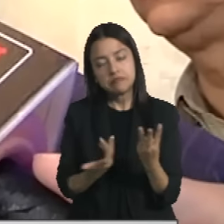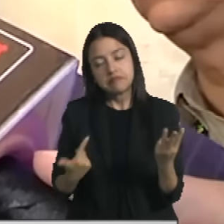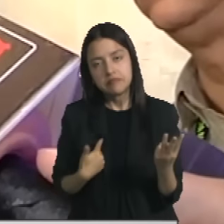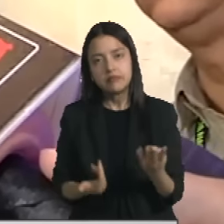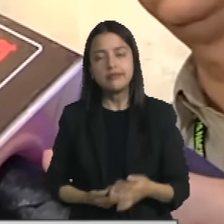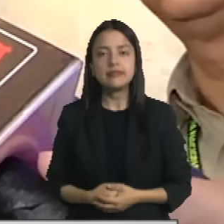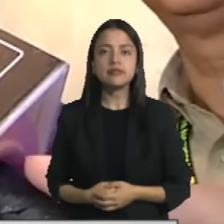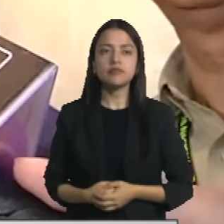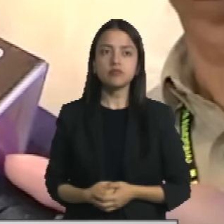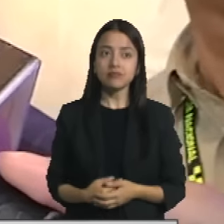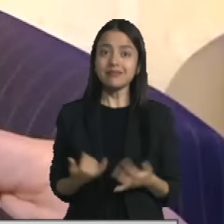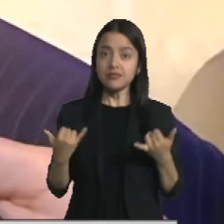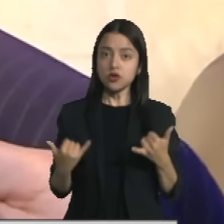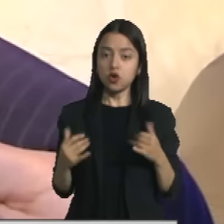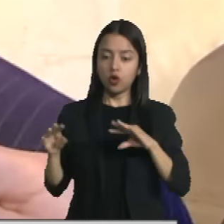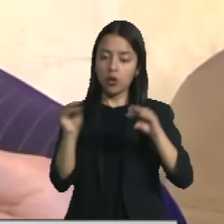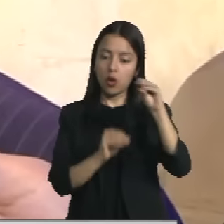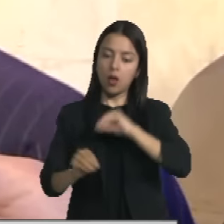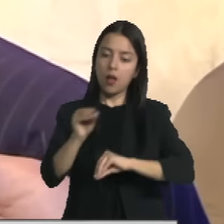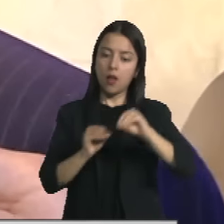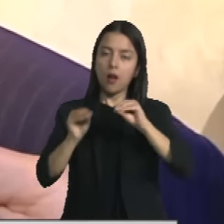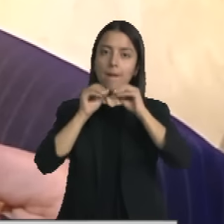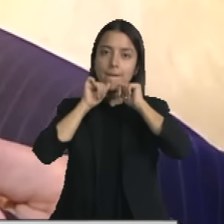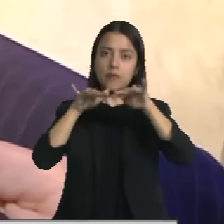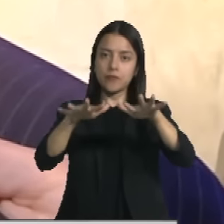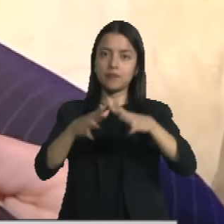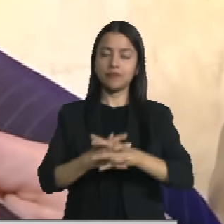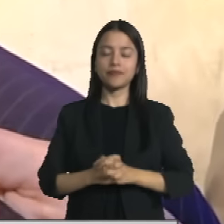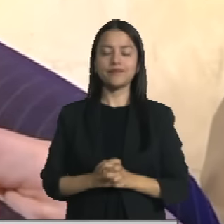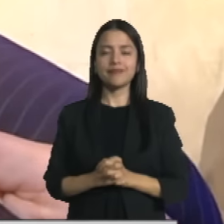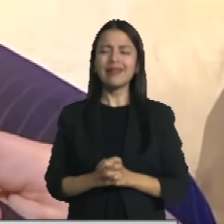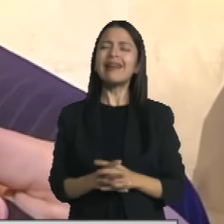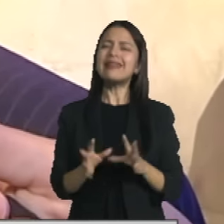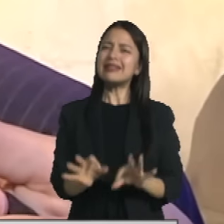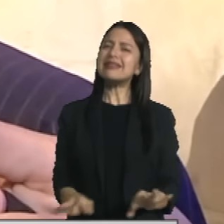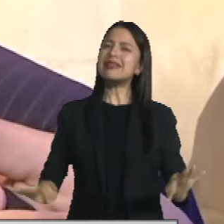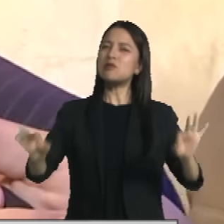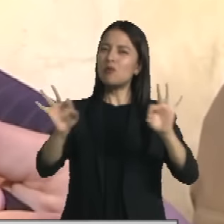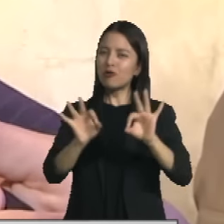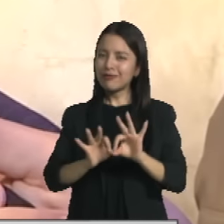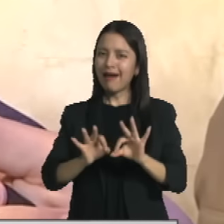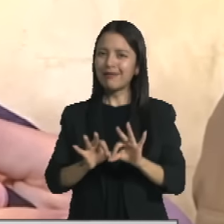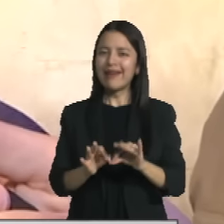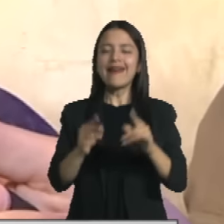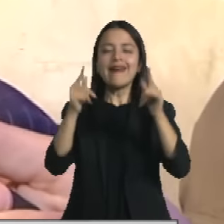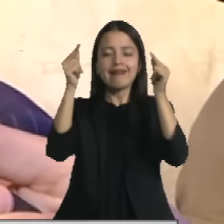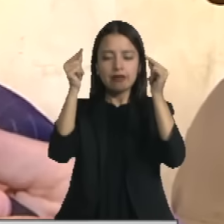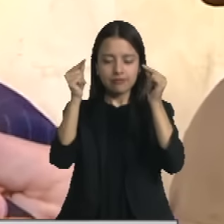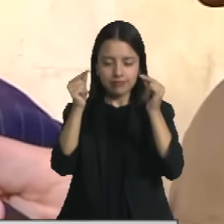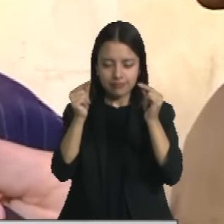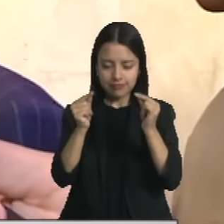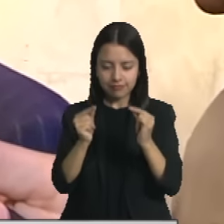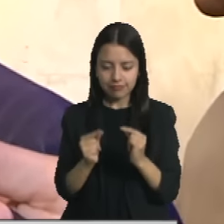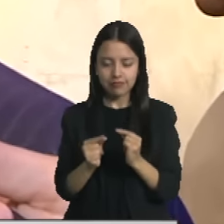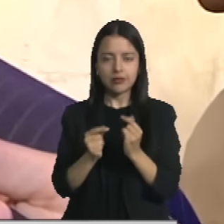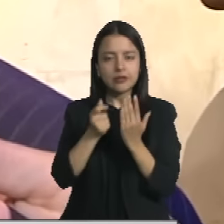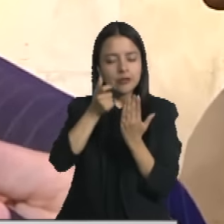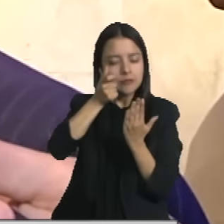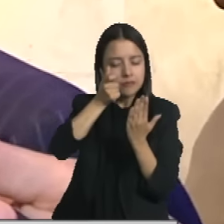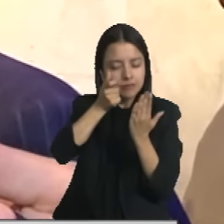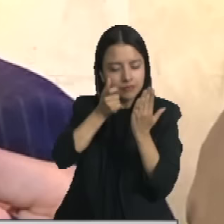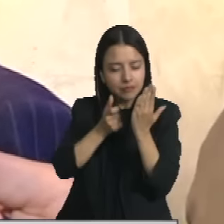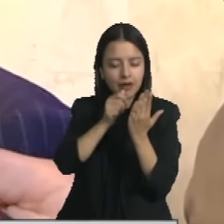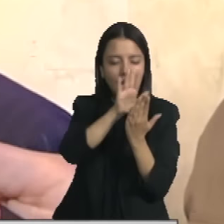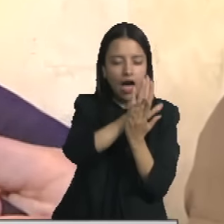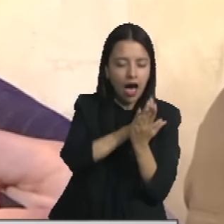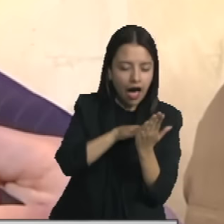un comunicado hoy. Es muy importante que se concluyan los escrutinios, que se revisen, eso implica